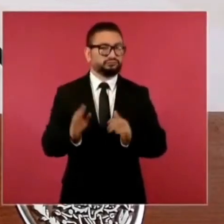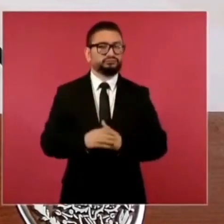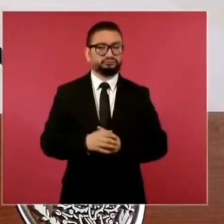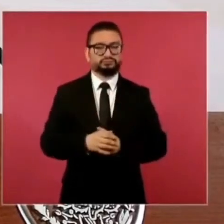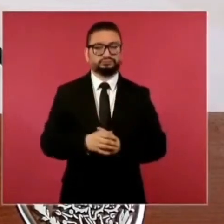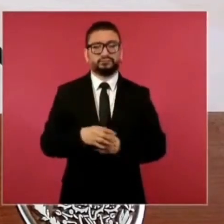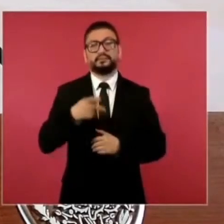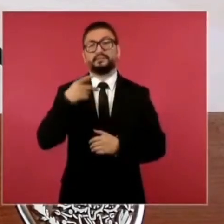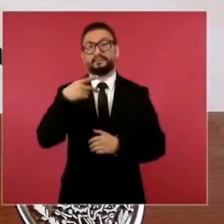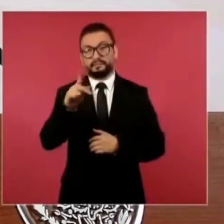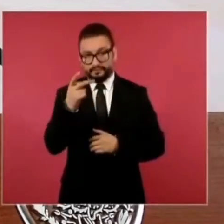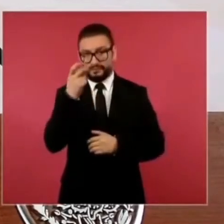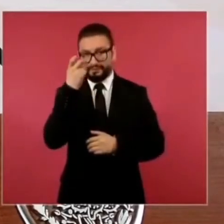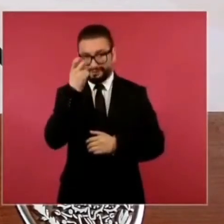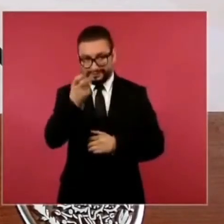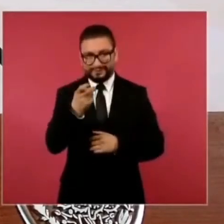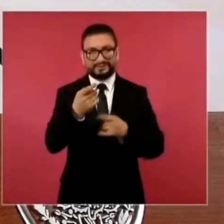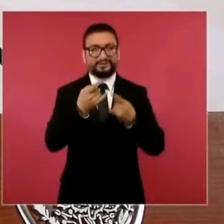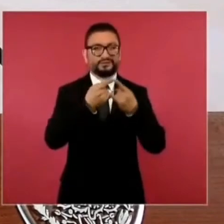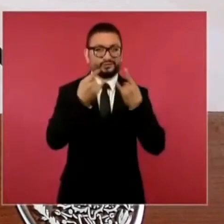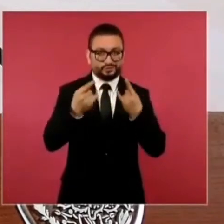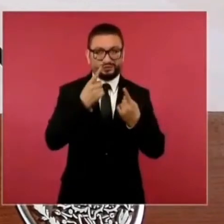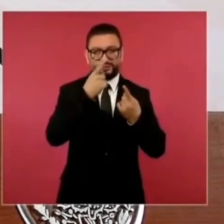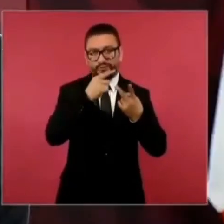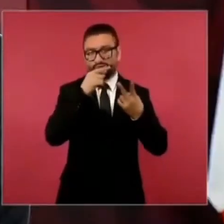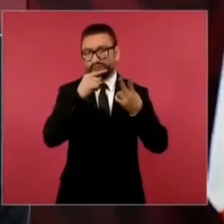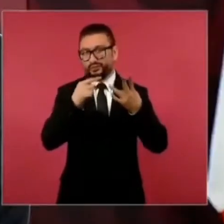Pero así hay otros.